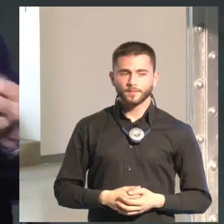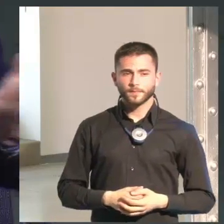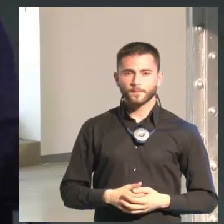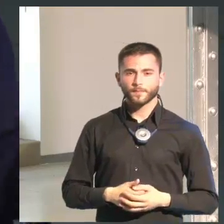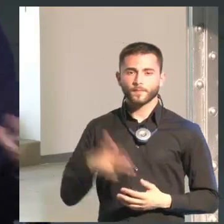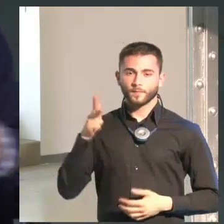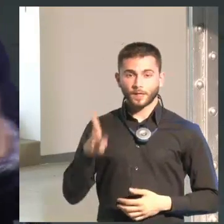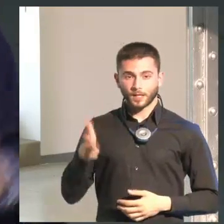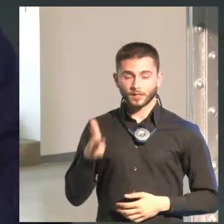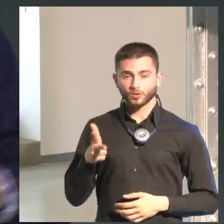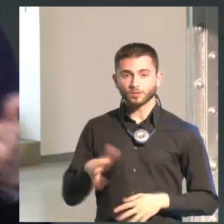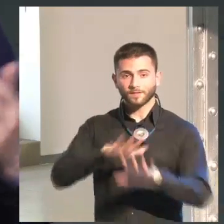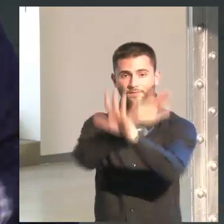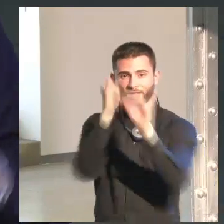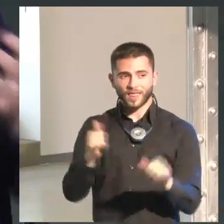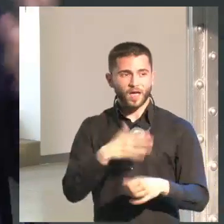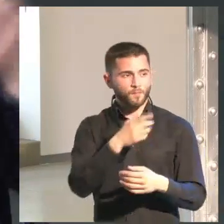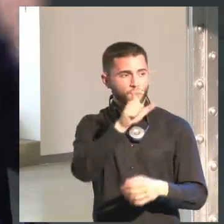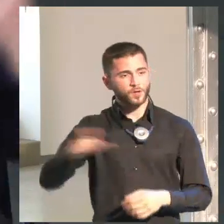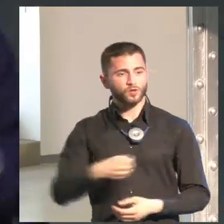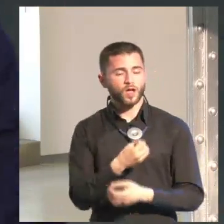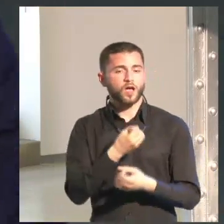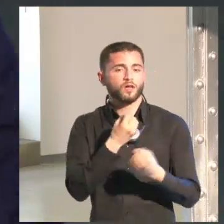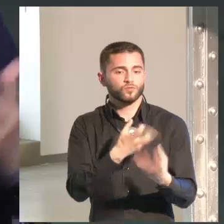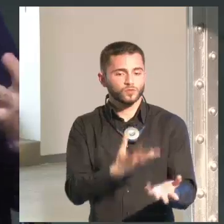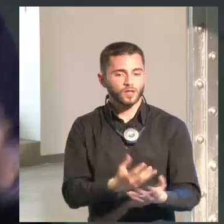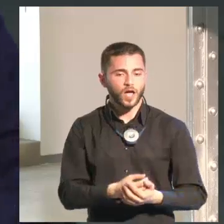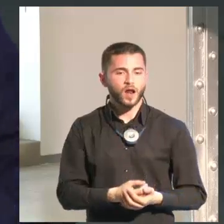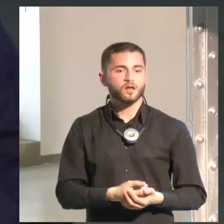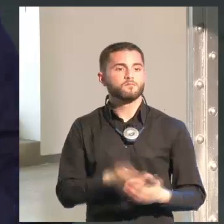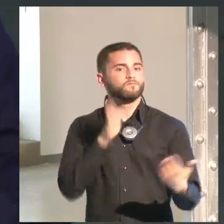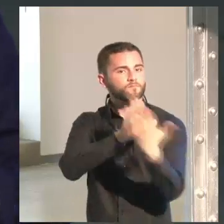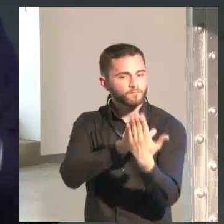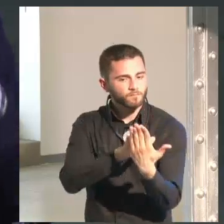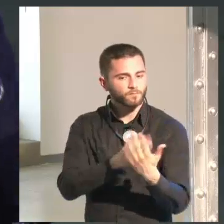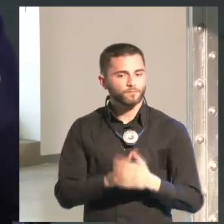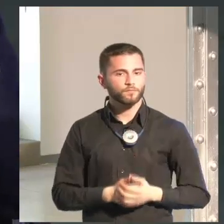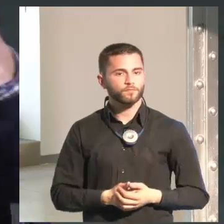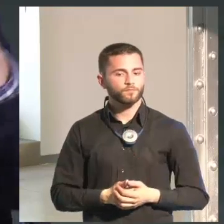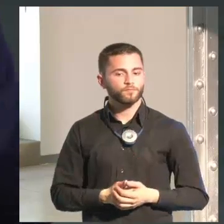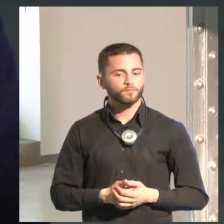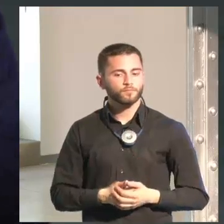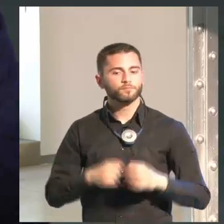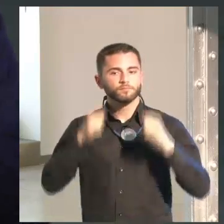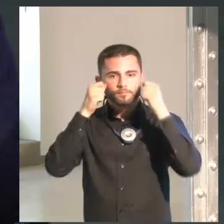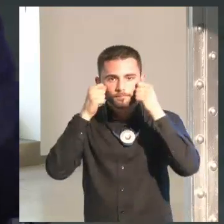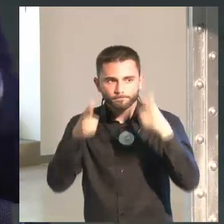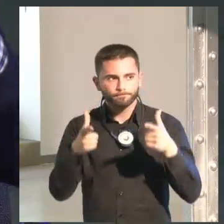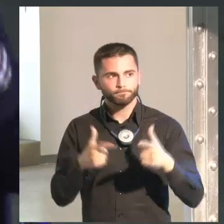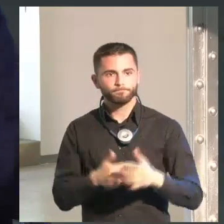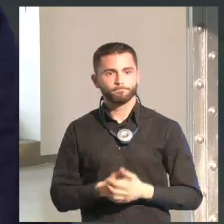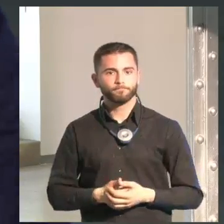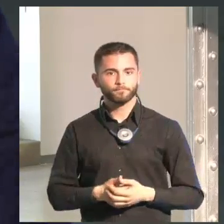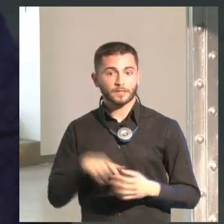felicidad hay que decirle a la gente, oye, despierta un poquito, enfréntate, mira. Entonces hay que darle ese shock, esas herramientas